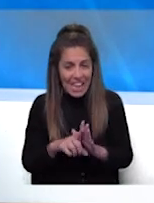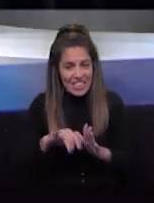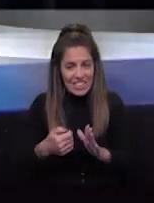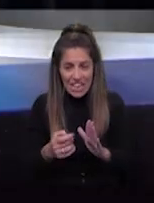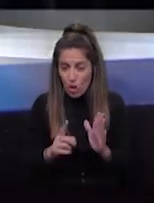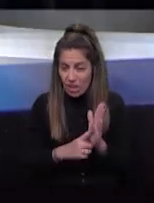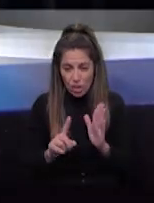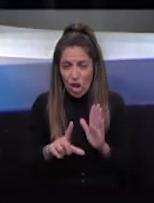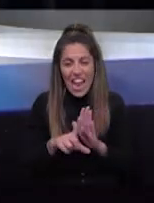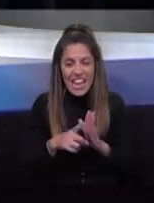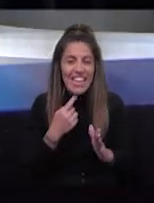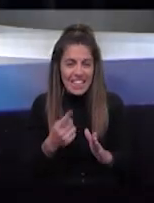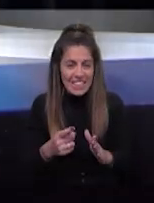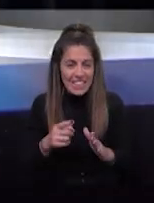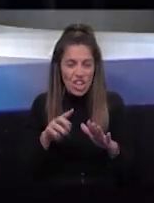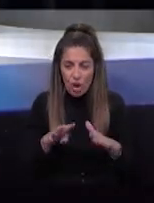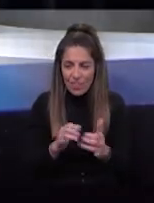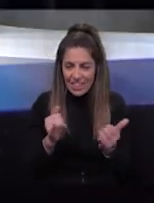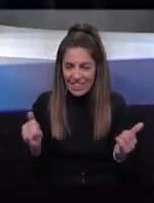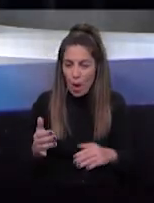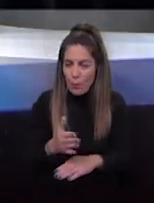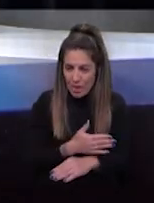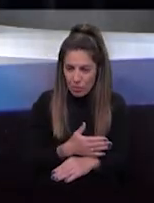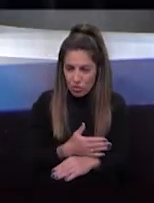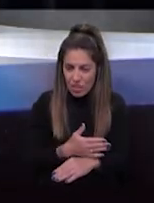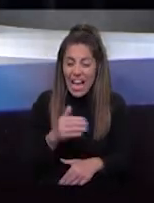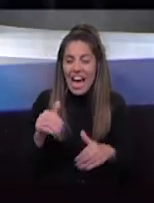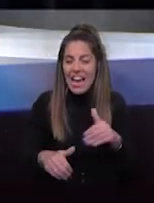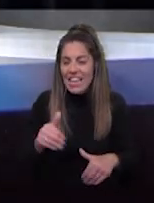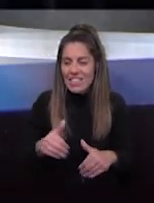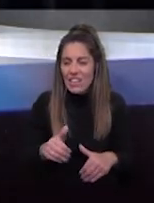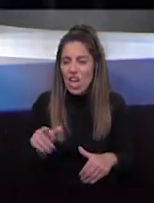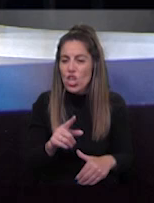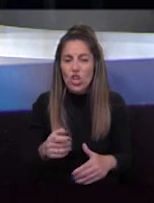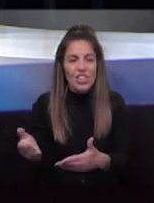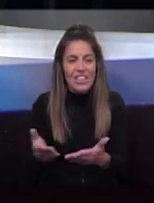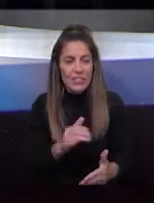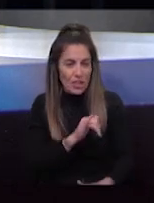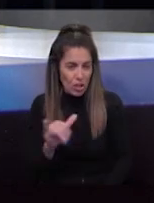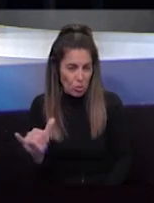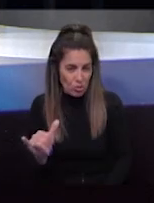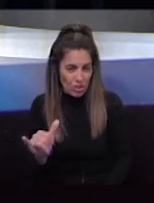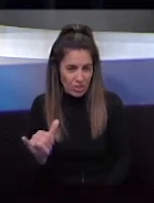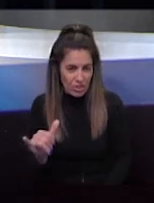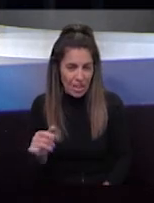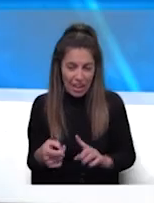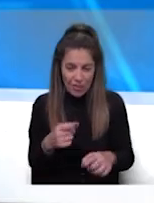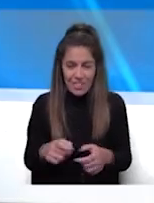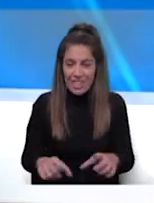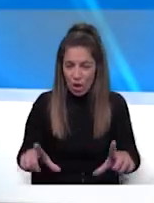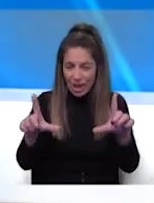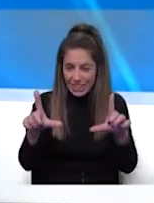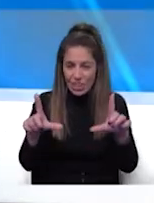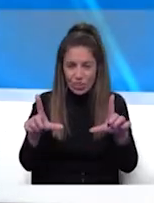decreto, la ley que dice que en los 90 días previos a las elecciones no se reciben denuncias referidas a los